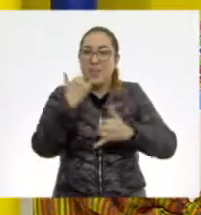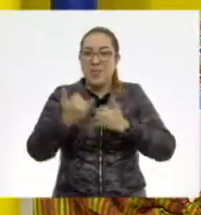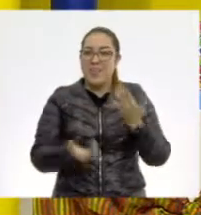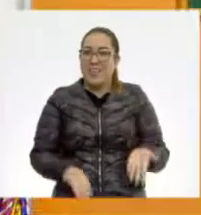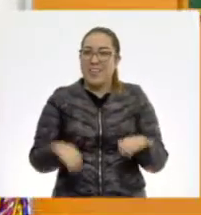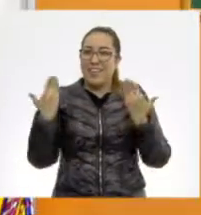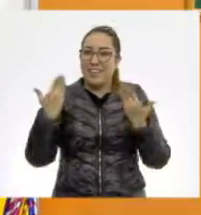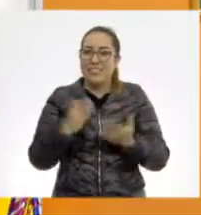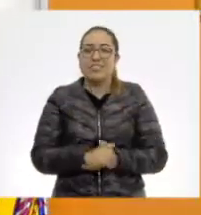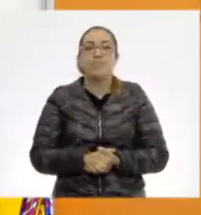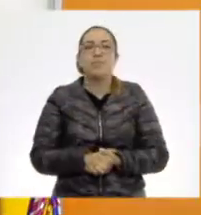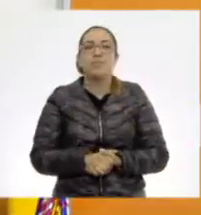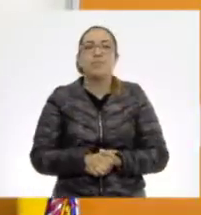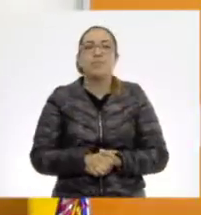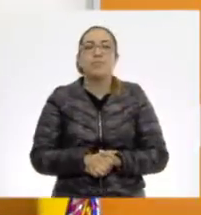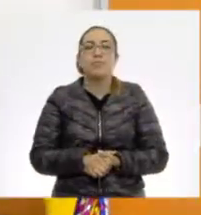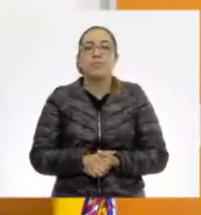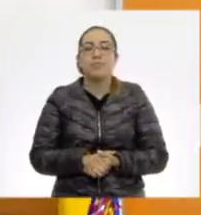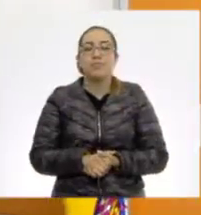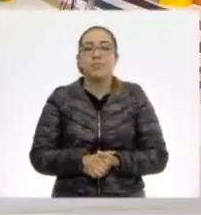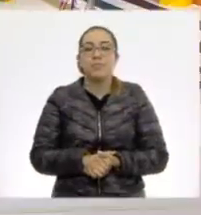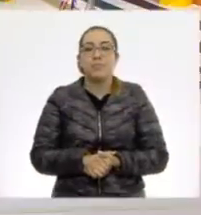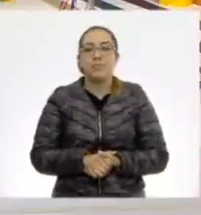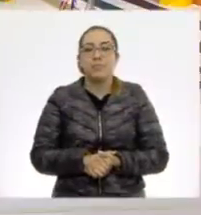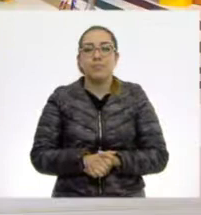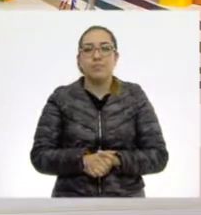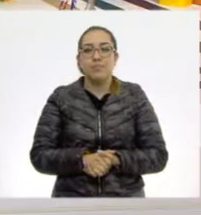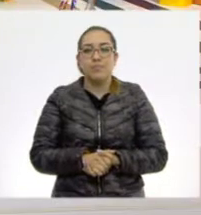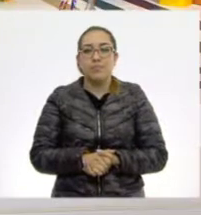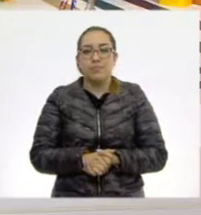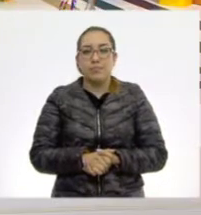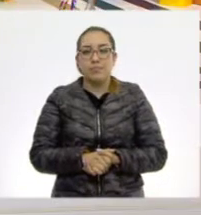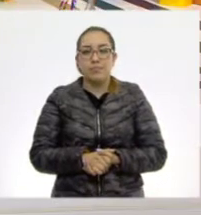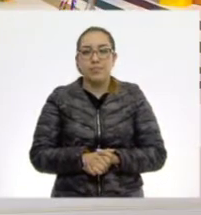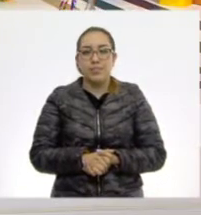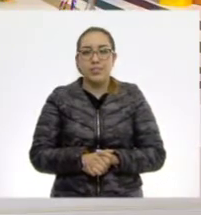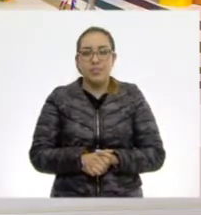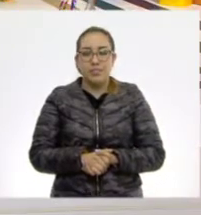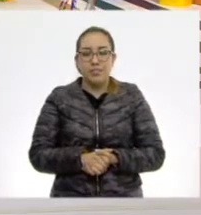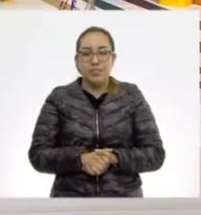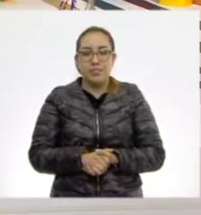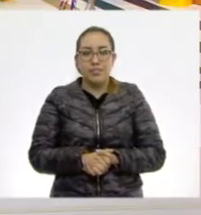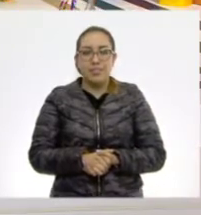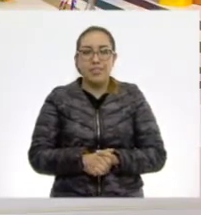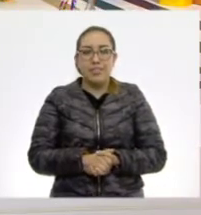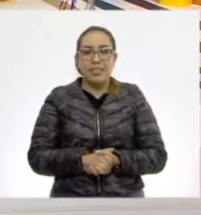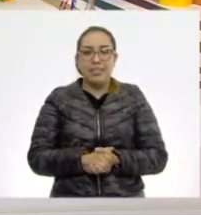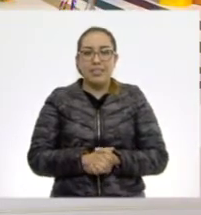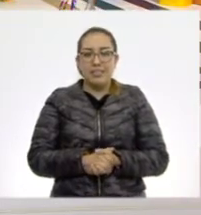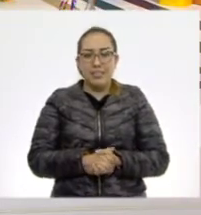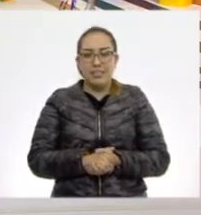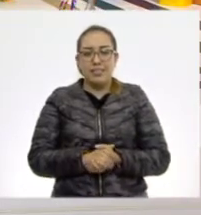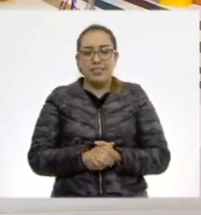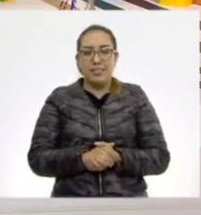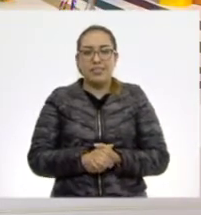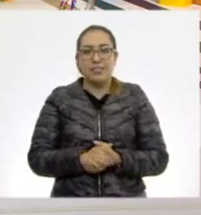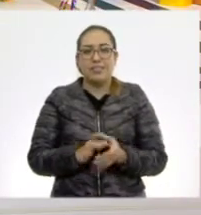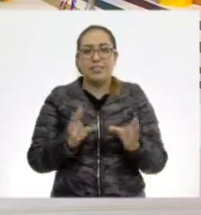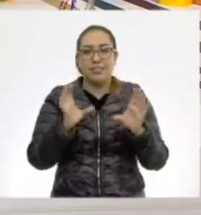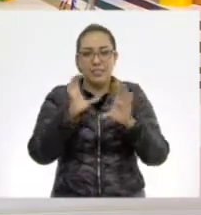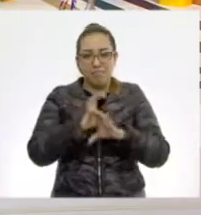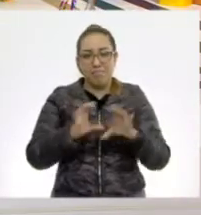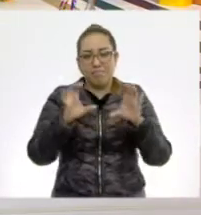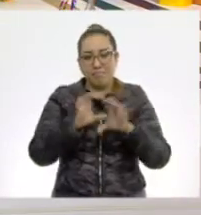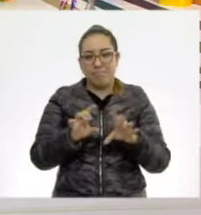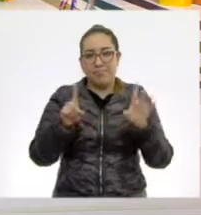a jugar. Sale. Empezamos. Marinero que se fue a la mar. Para ver